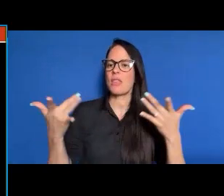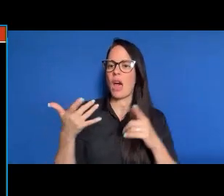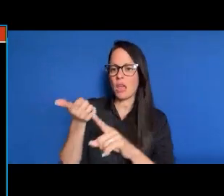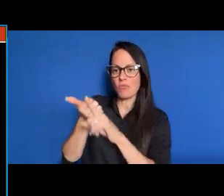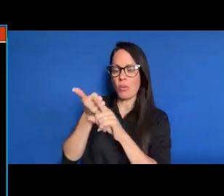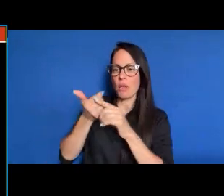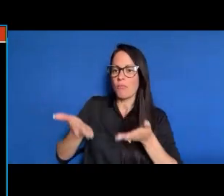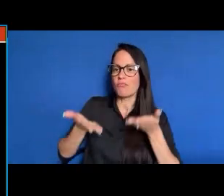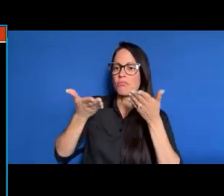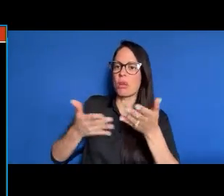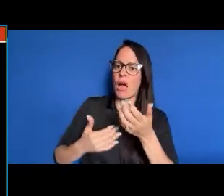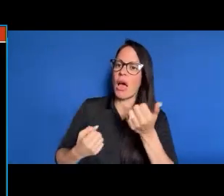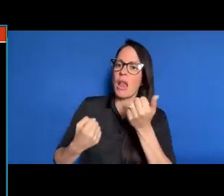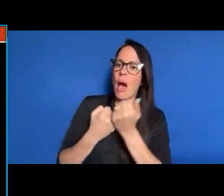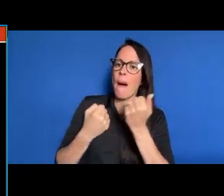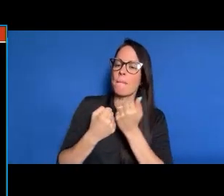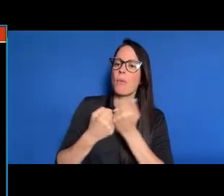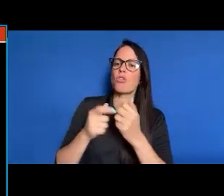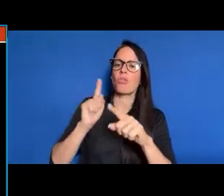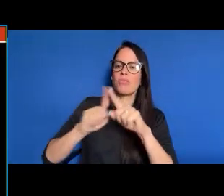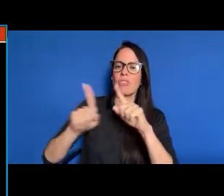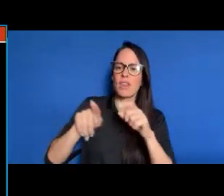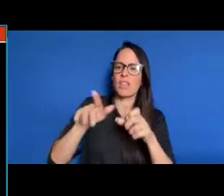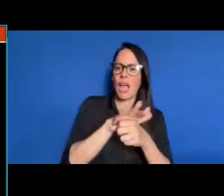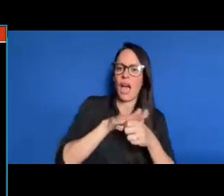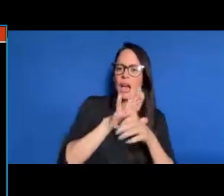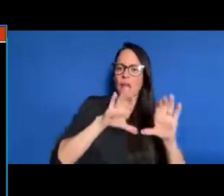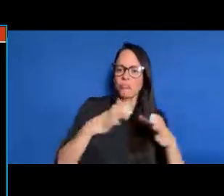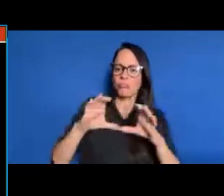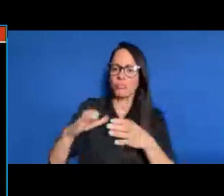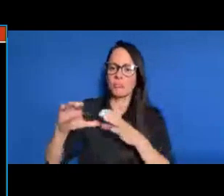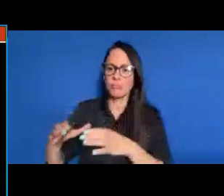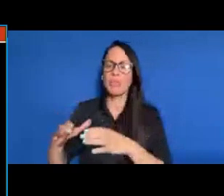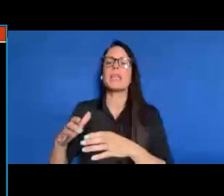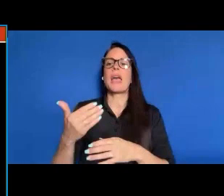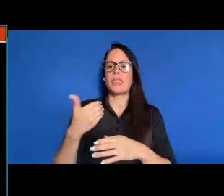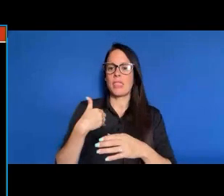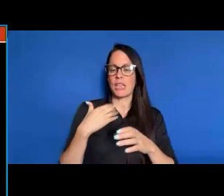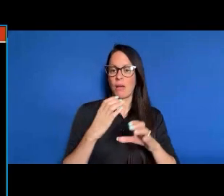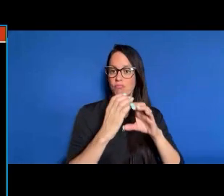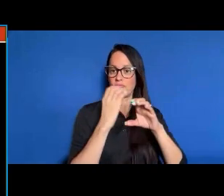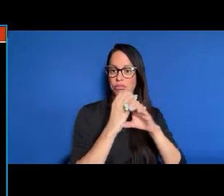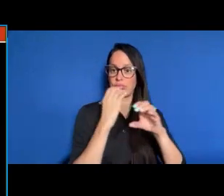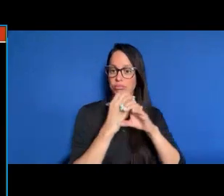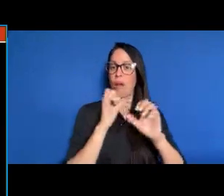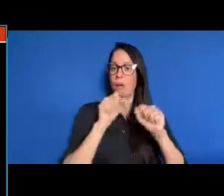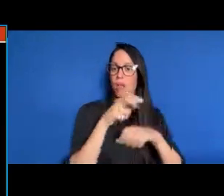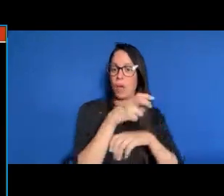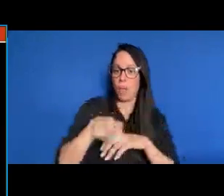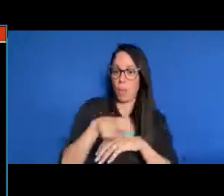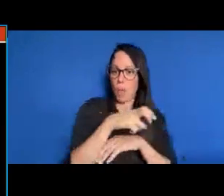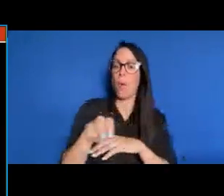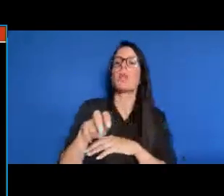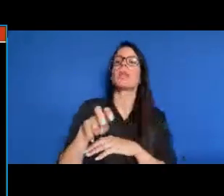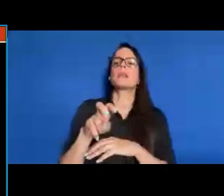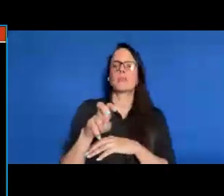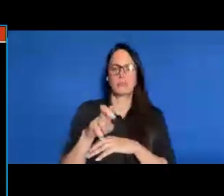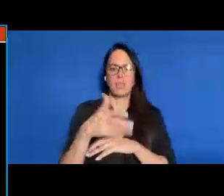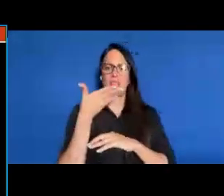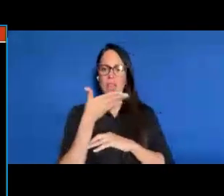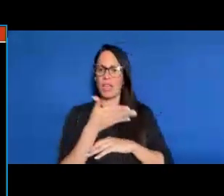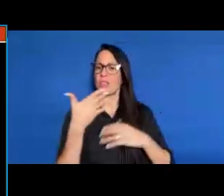colaboración multisectorial, tenían una implementación de unidades móviles para servicios médicos y sociales, que han sido una de las grandes barreras que